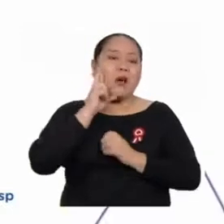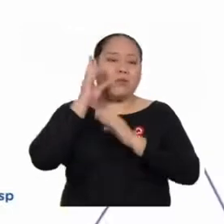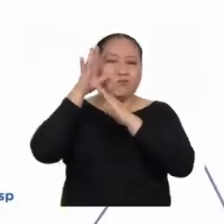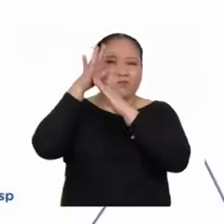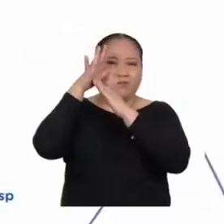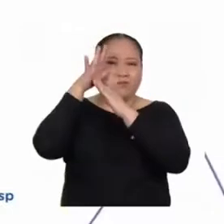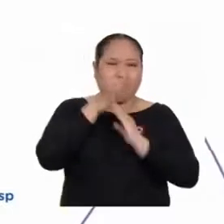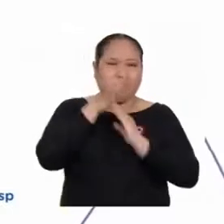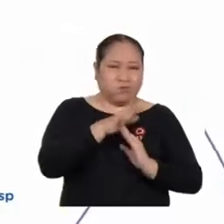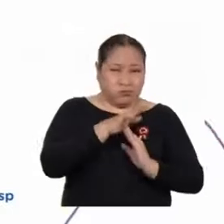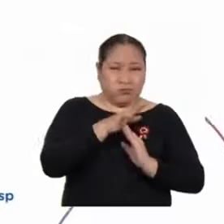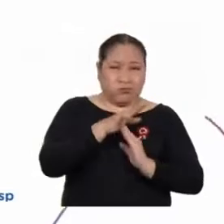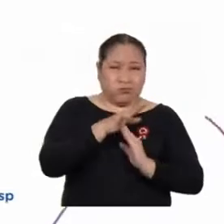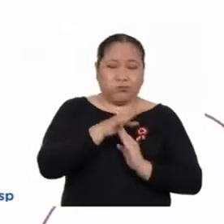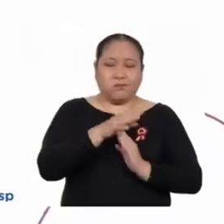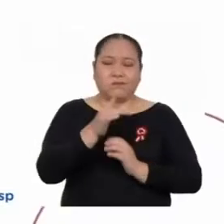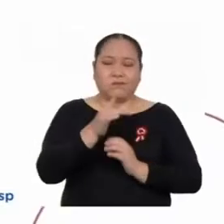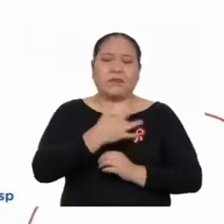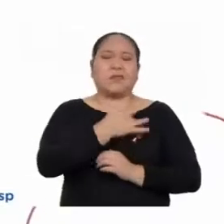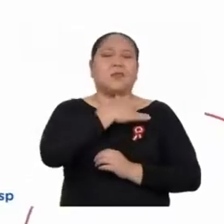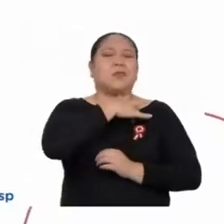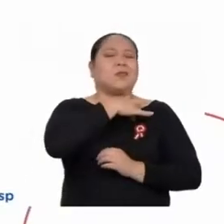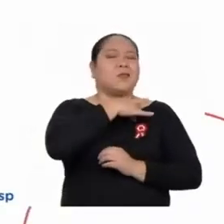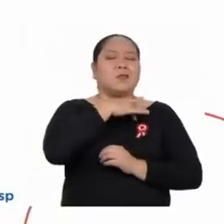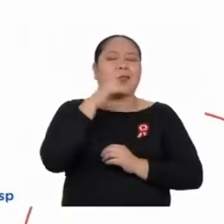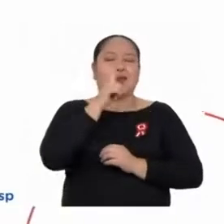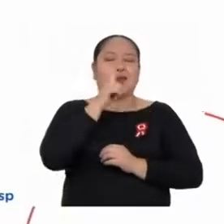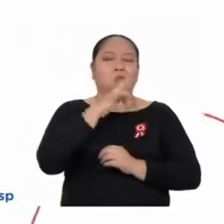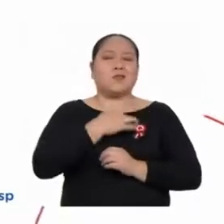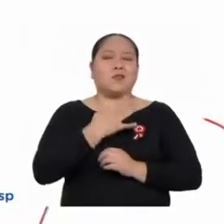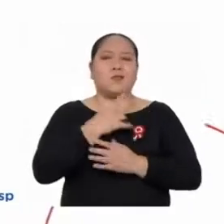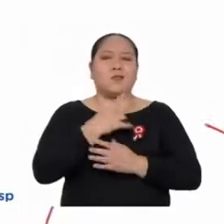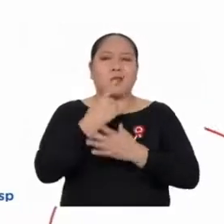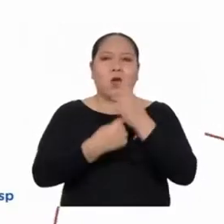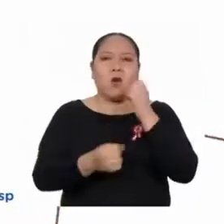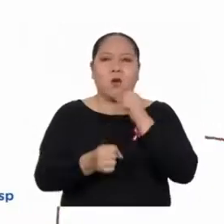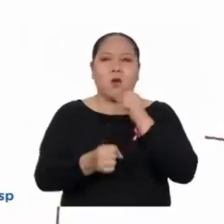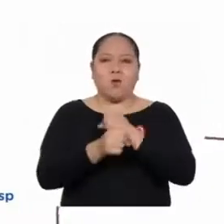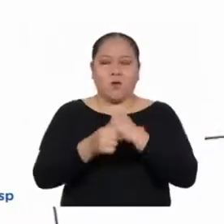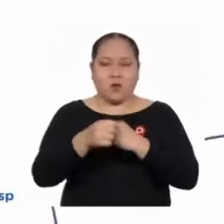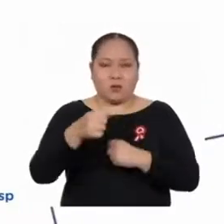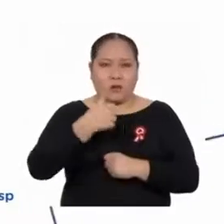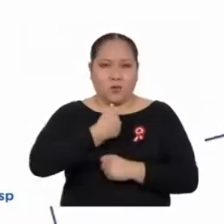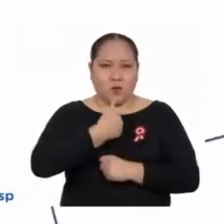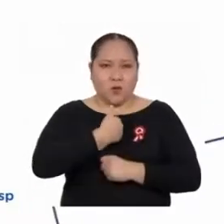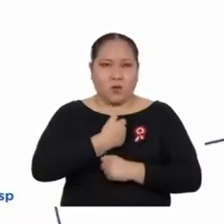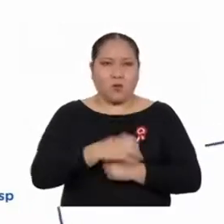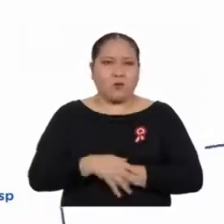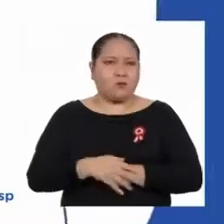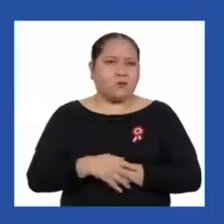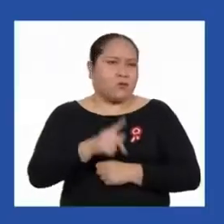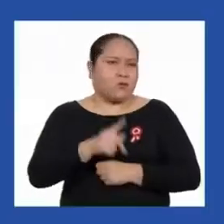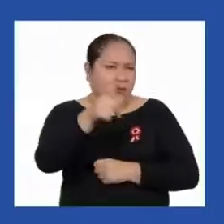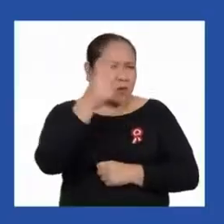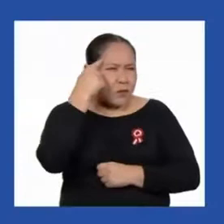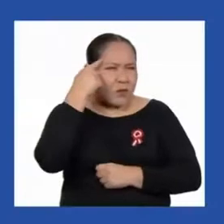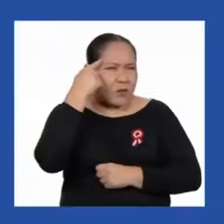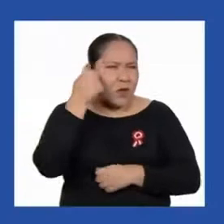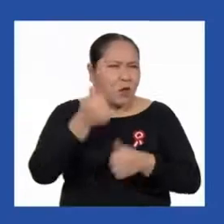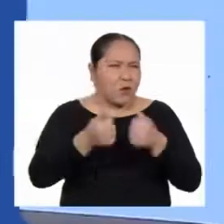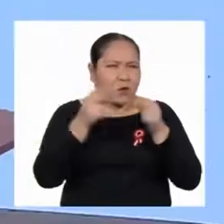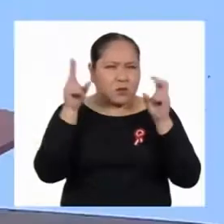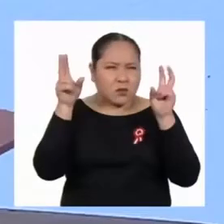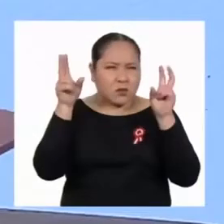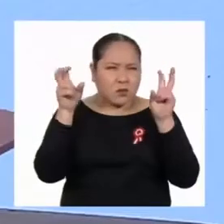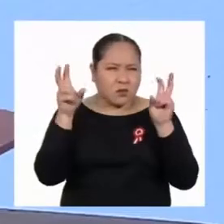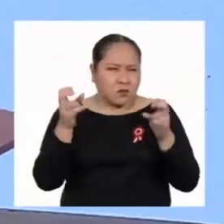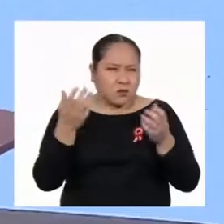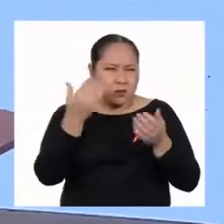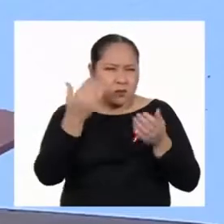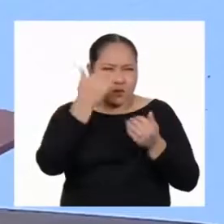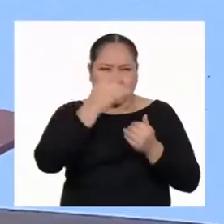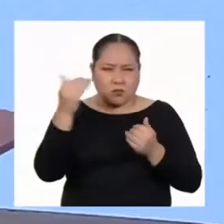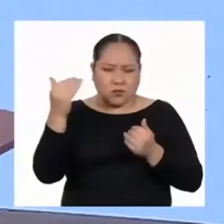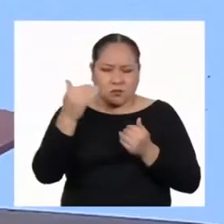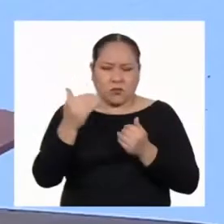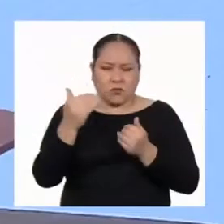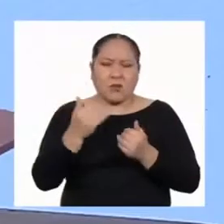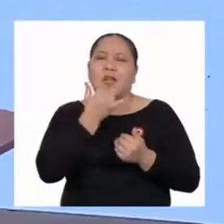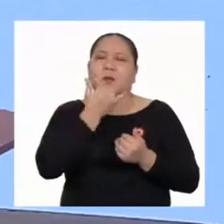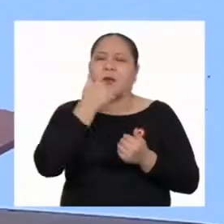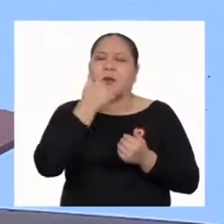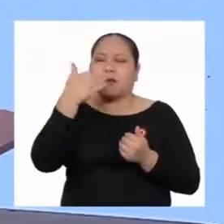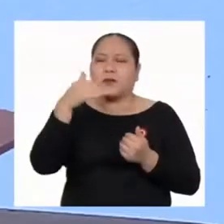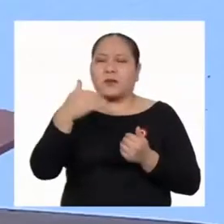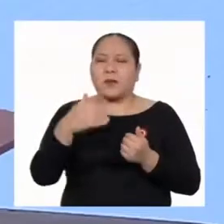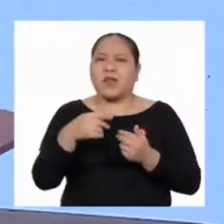la confianza en uno mismo. ¿Qué nos dice el título? ¿De qué creen que se va a tratar el texto? Bueno,